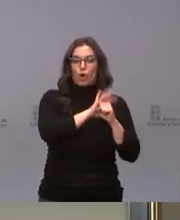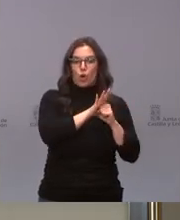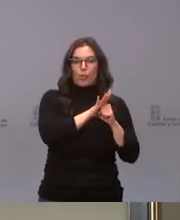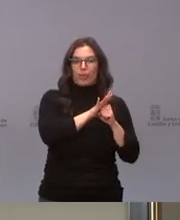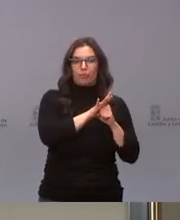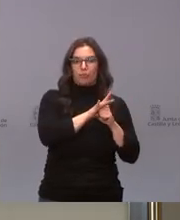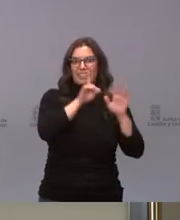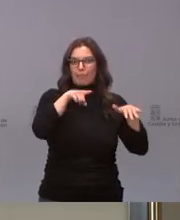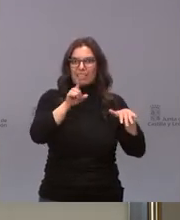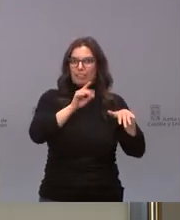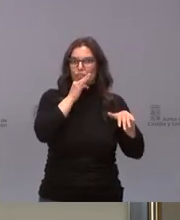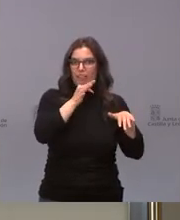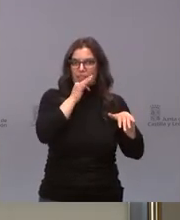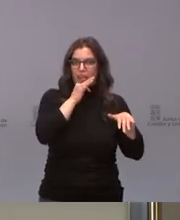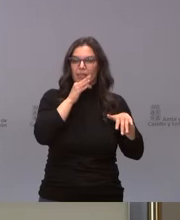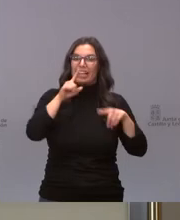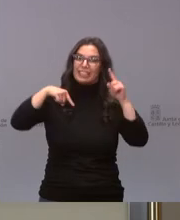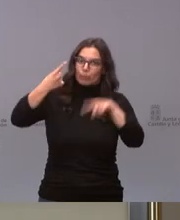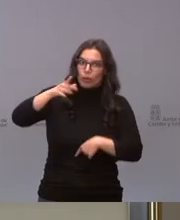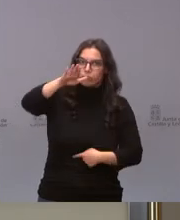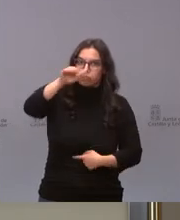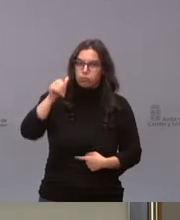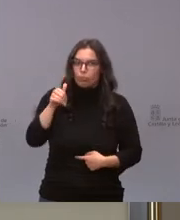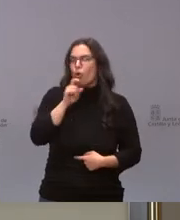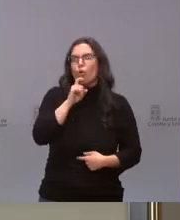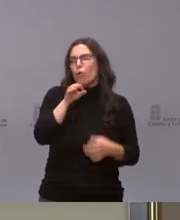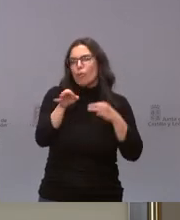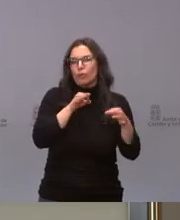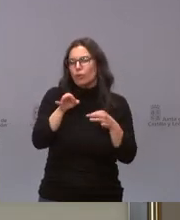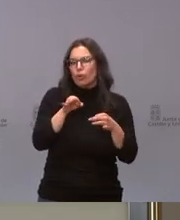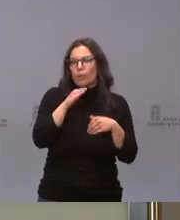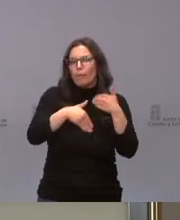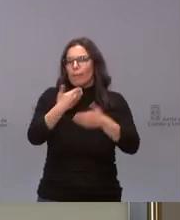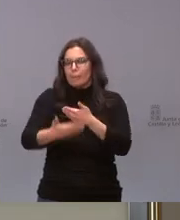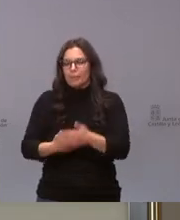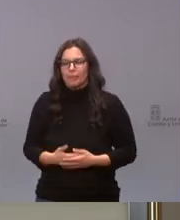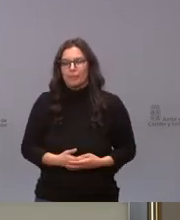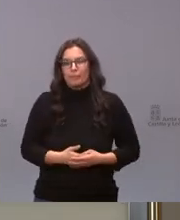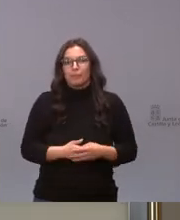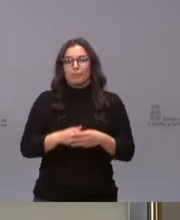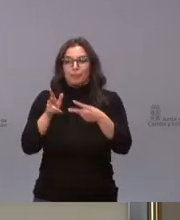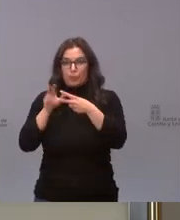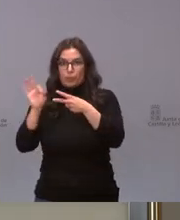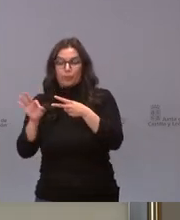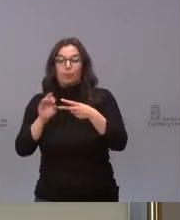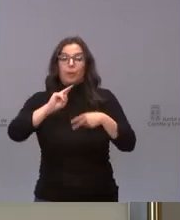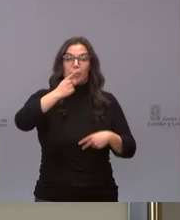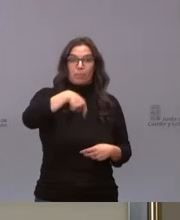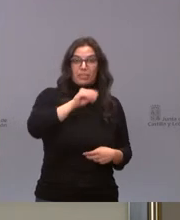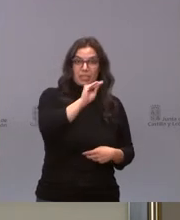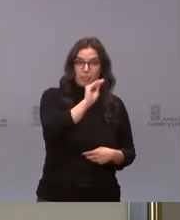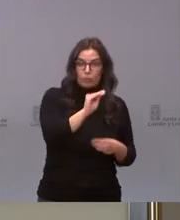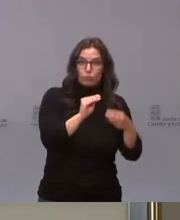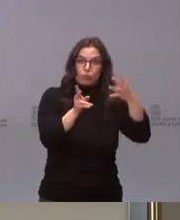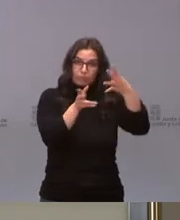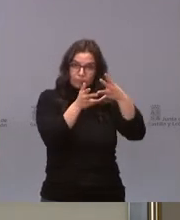plazo? ¿Va a haber una llamada a esas personas o cómo va a ser un poco el protocolo a seguir? Y al vicepresidente le quería preguntar dos